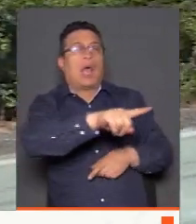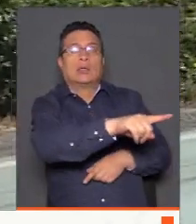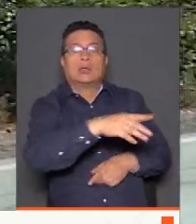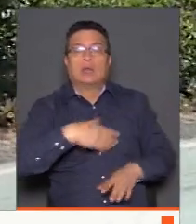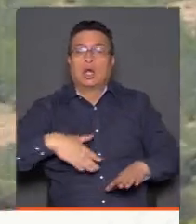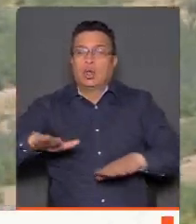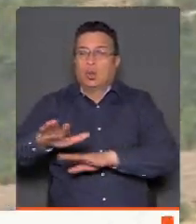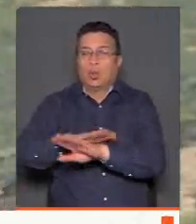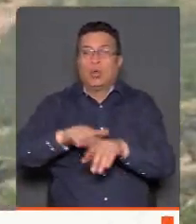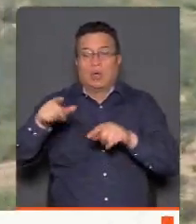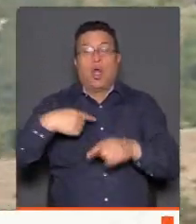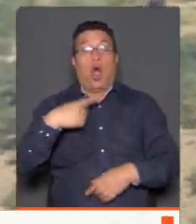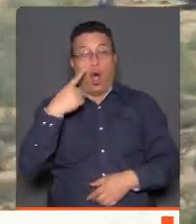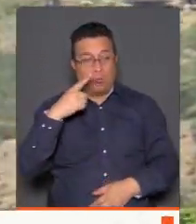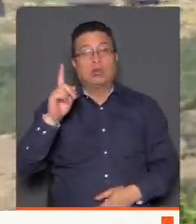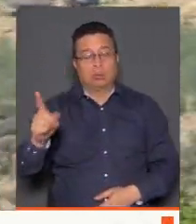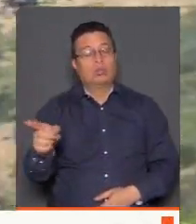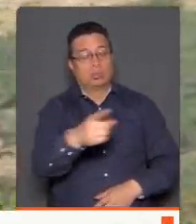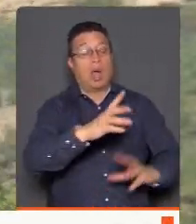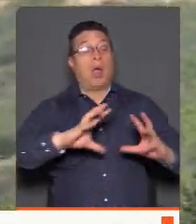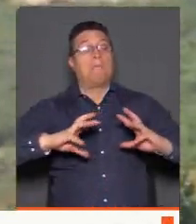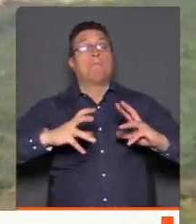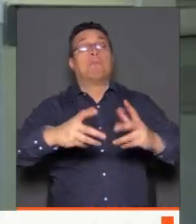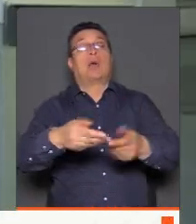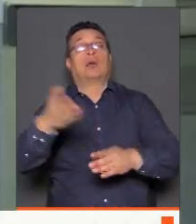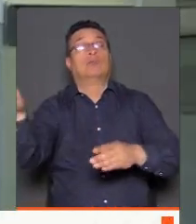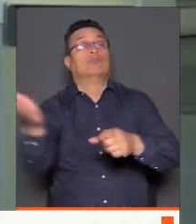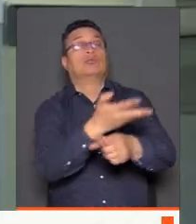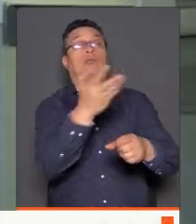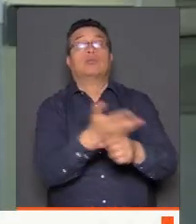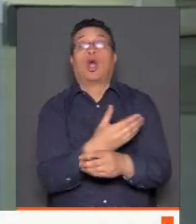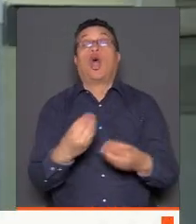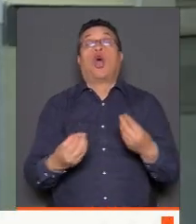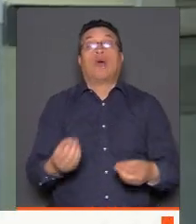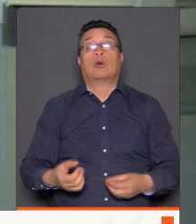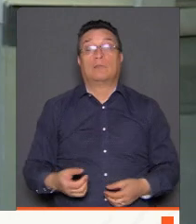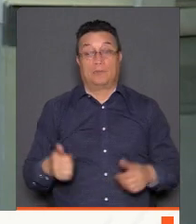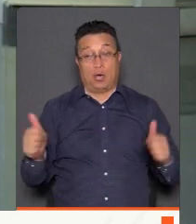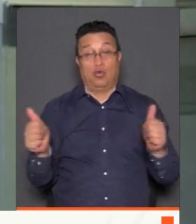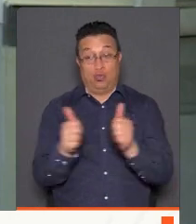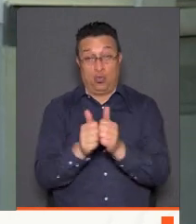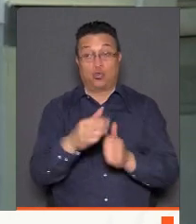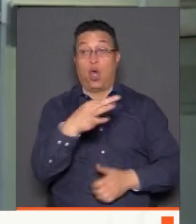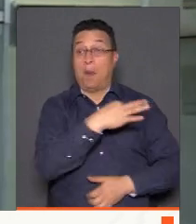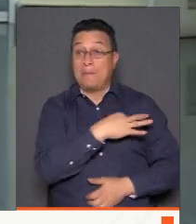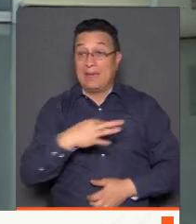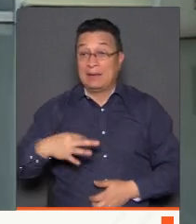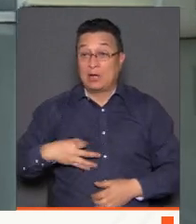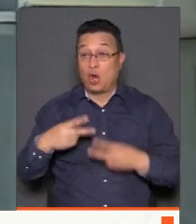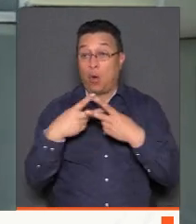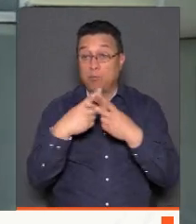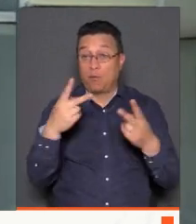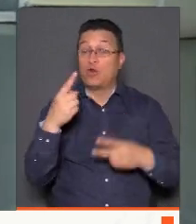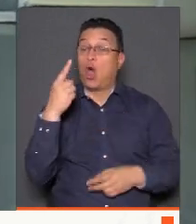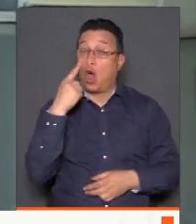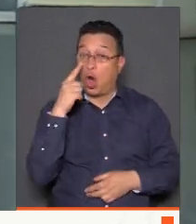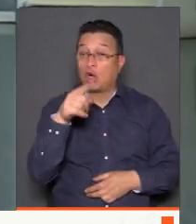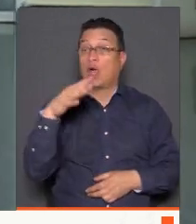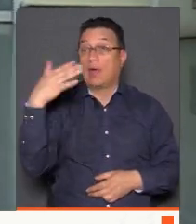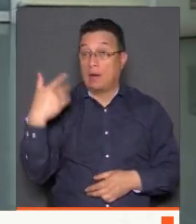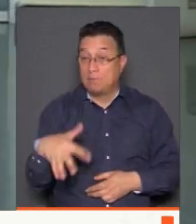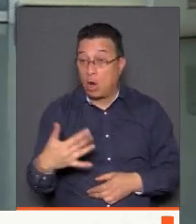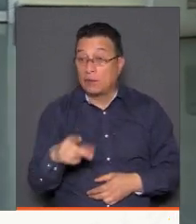el día que efectivamente se realice un desalojo del lugar. En coordinación con el Ministerio Público, ojo ahí también que es importante plantearlo,